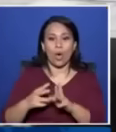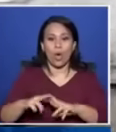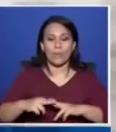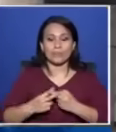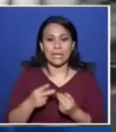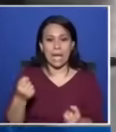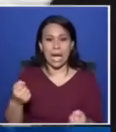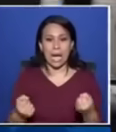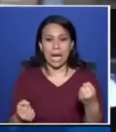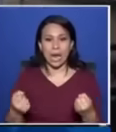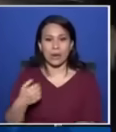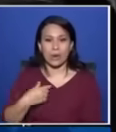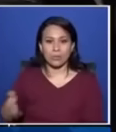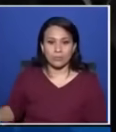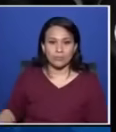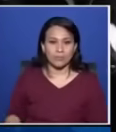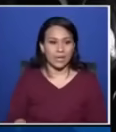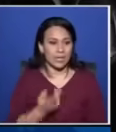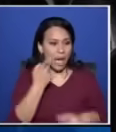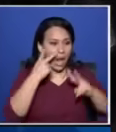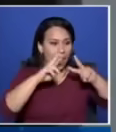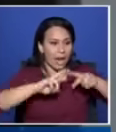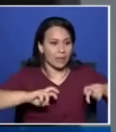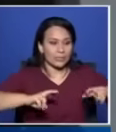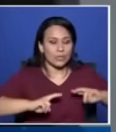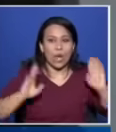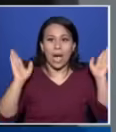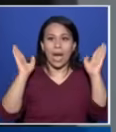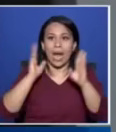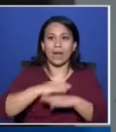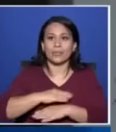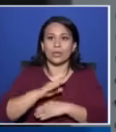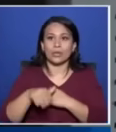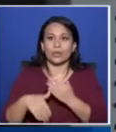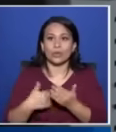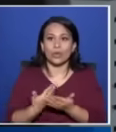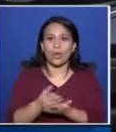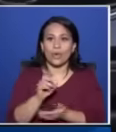vehículo vaya a esta revisión técnica gratuita, sobre todo